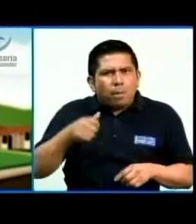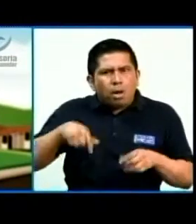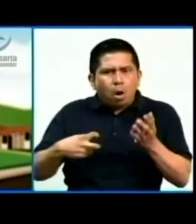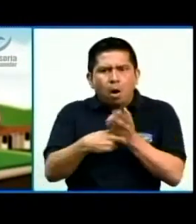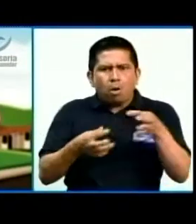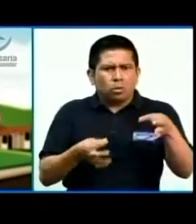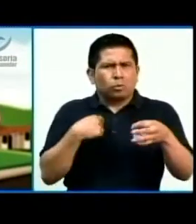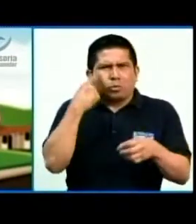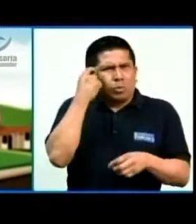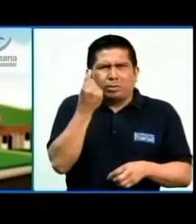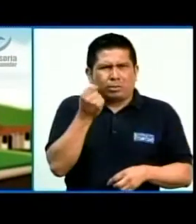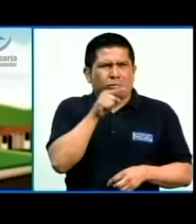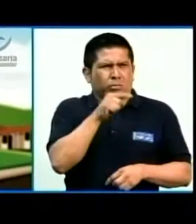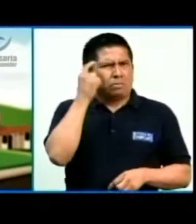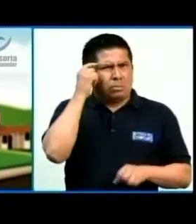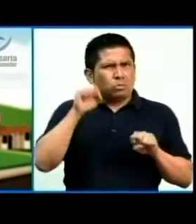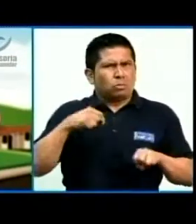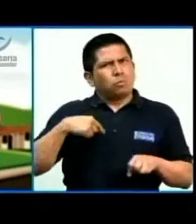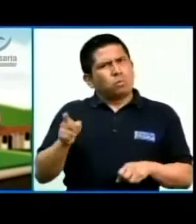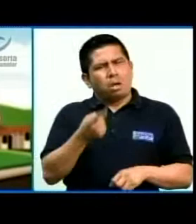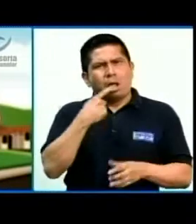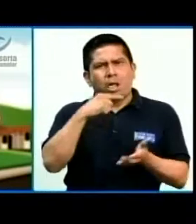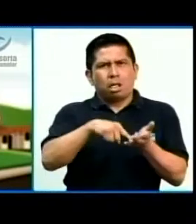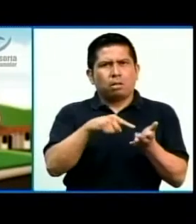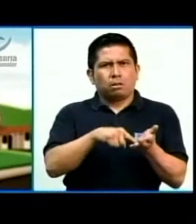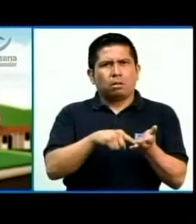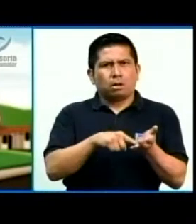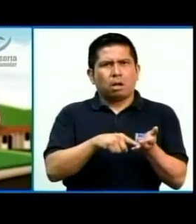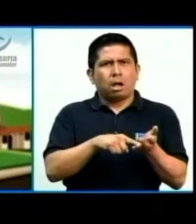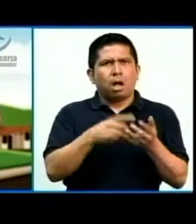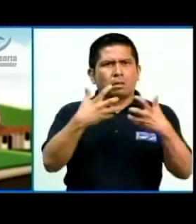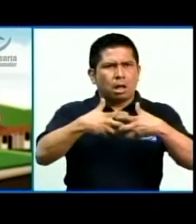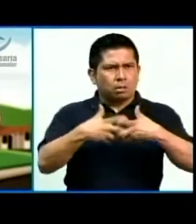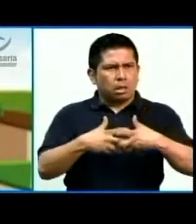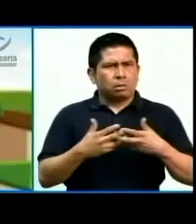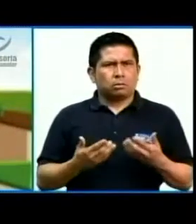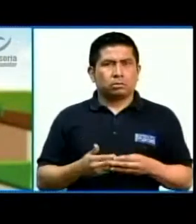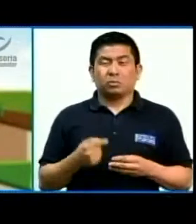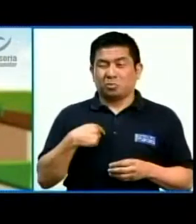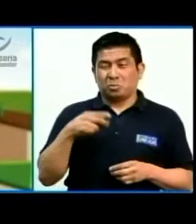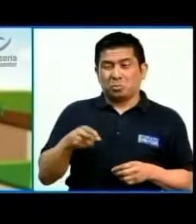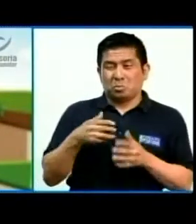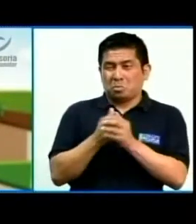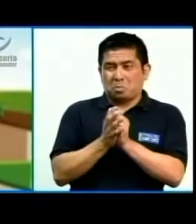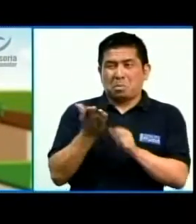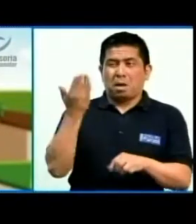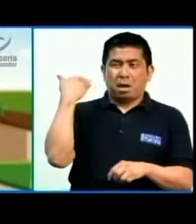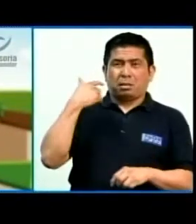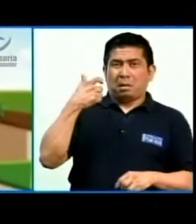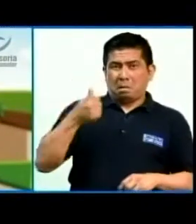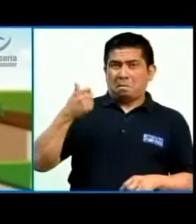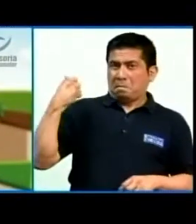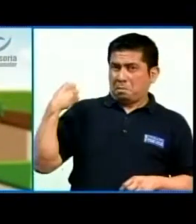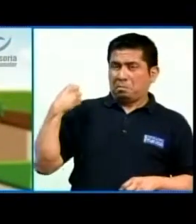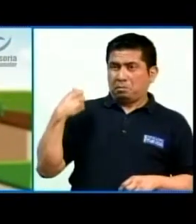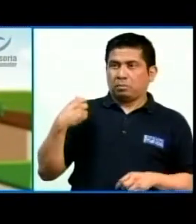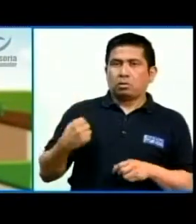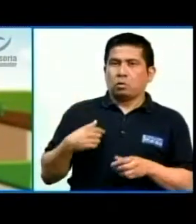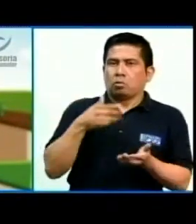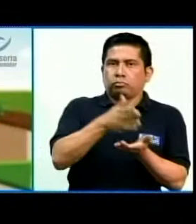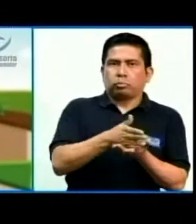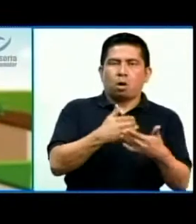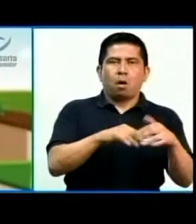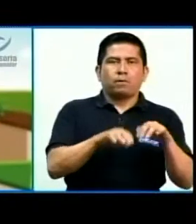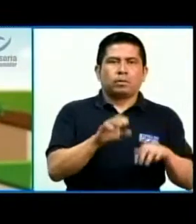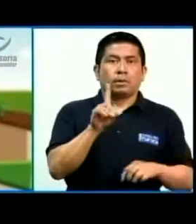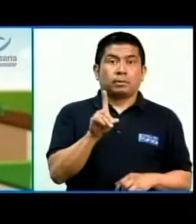mes. No me lo explico. ¿Crees que debería poner el reclamo con mi proveedor? Yo tuve el mismo problema hace unos meses y